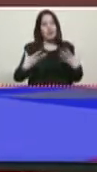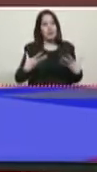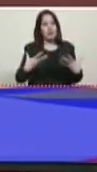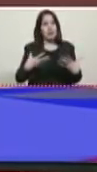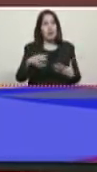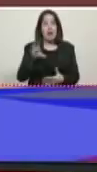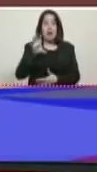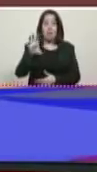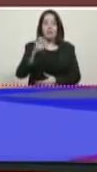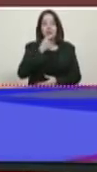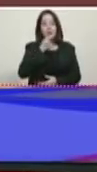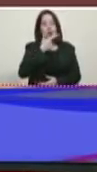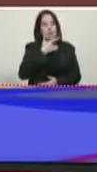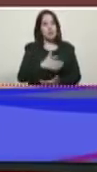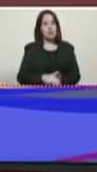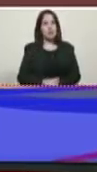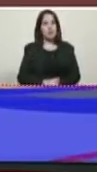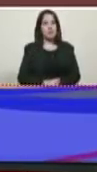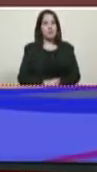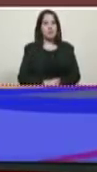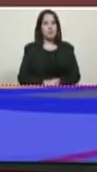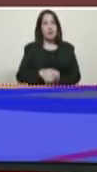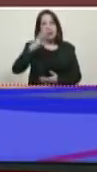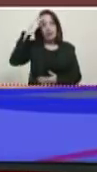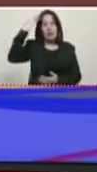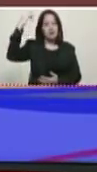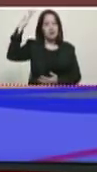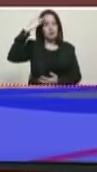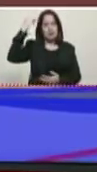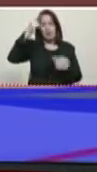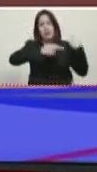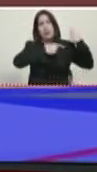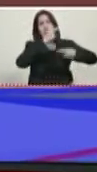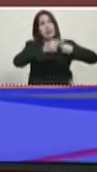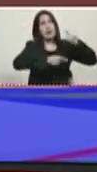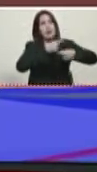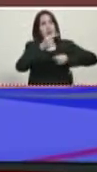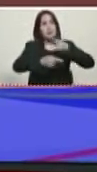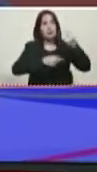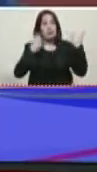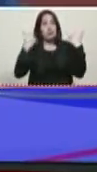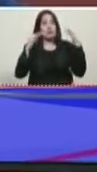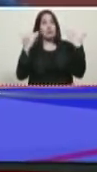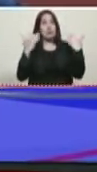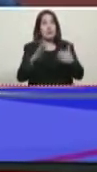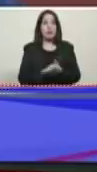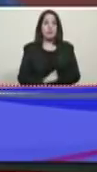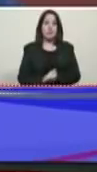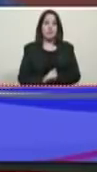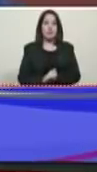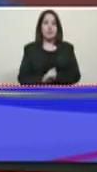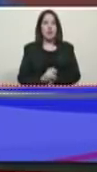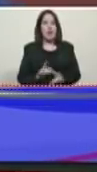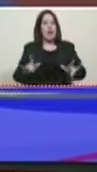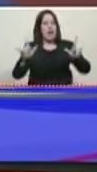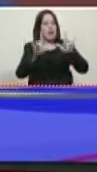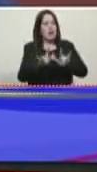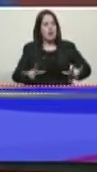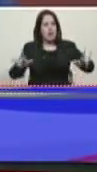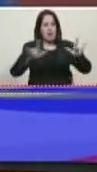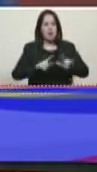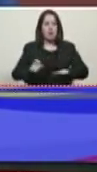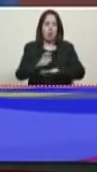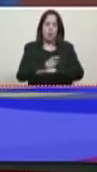patria bonita que han soñado tantas generaciones bueno queridos gobernadores gobernadoras alcaldes